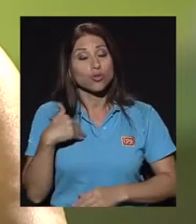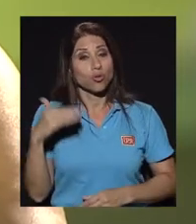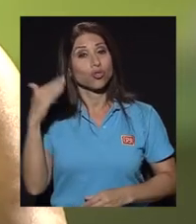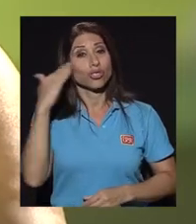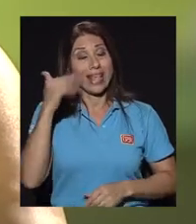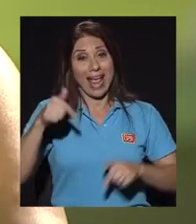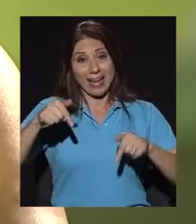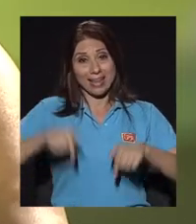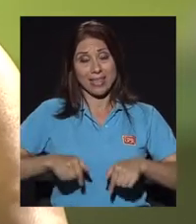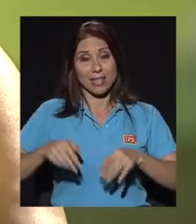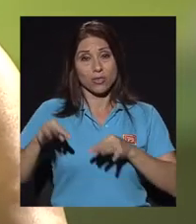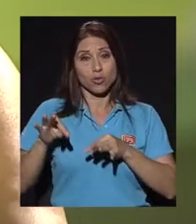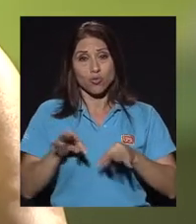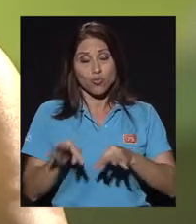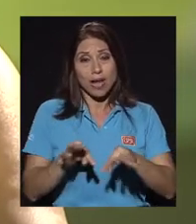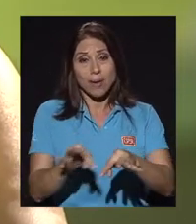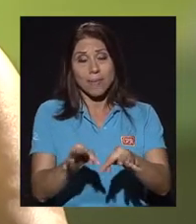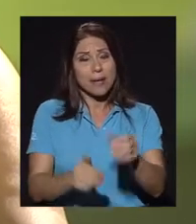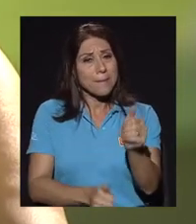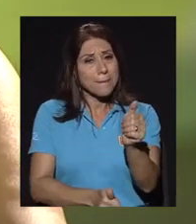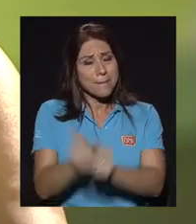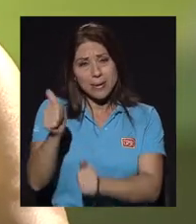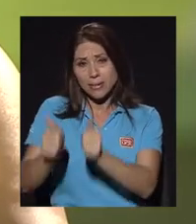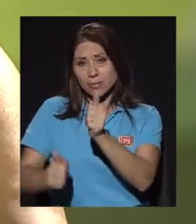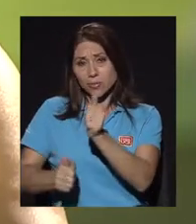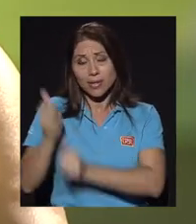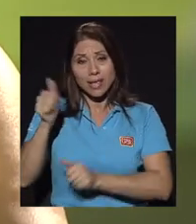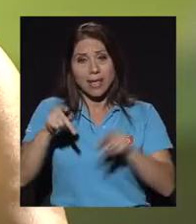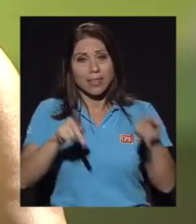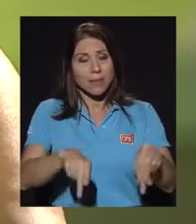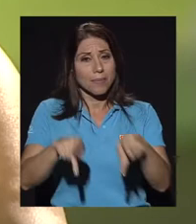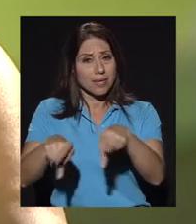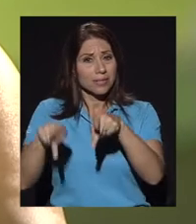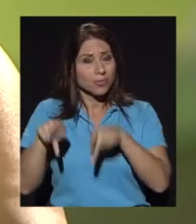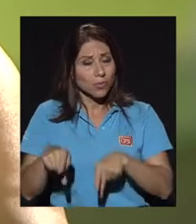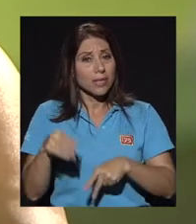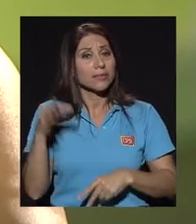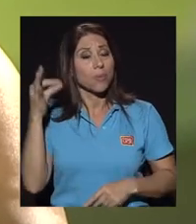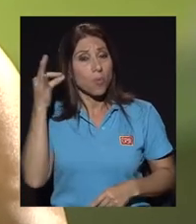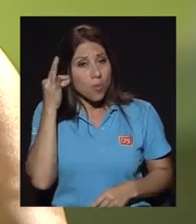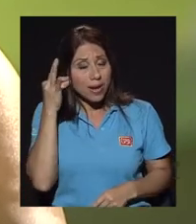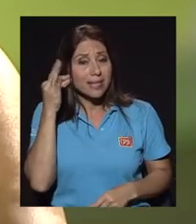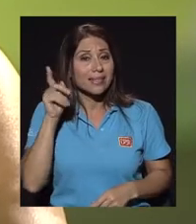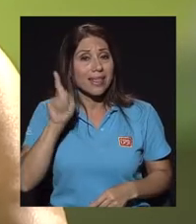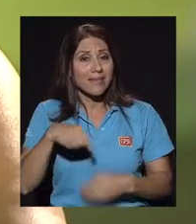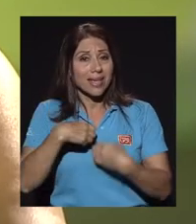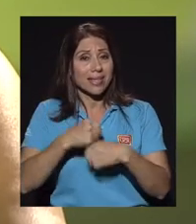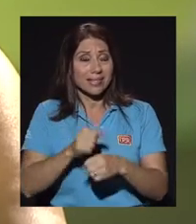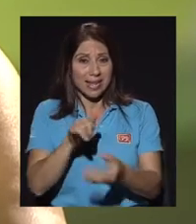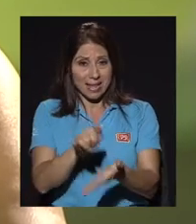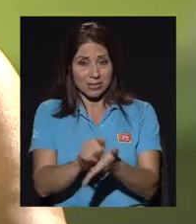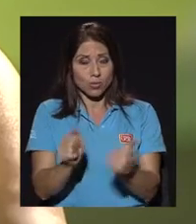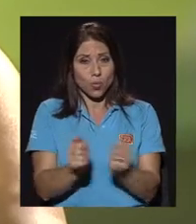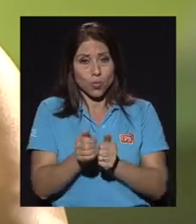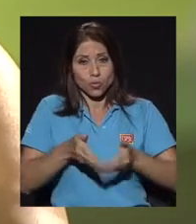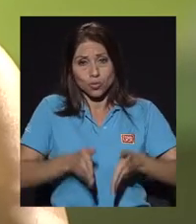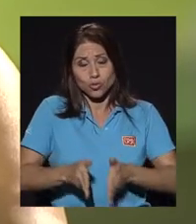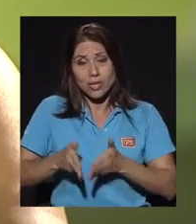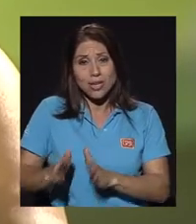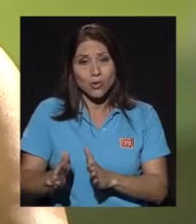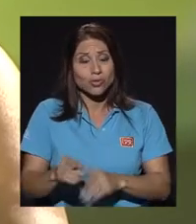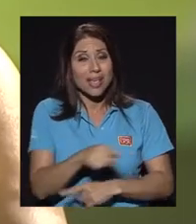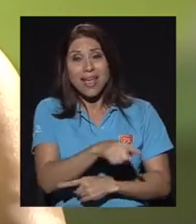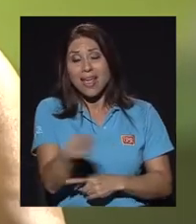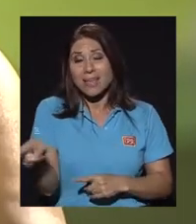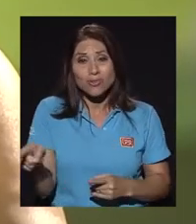en Turrialba es una gran mayoría de personas, de mujeres que tienen que hacer eso con sus hijos. No